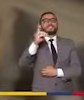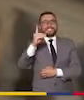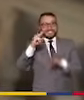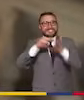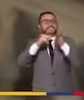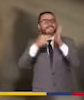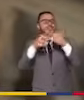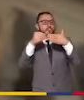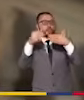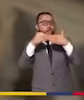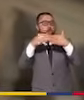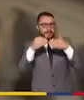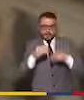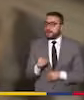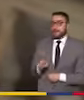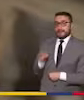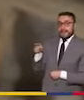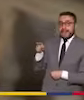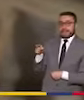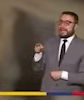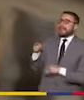es decir, dólares,